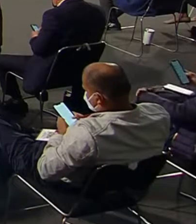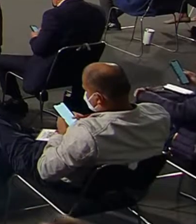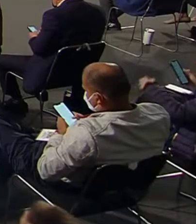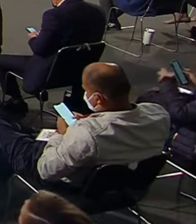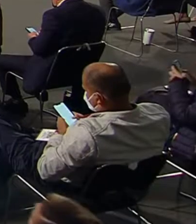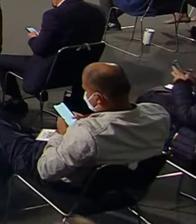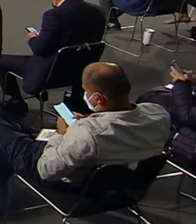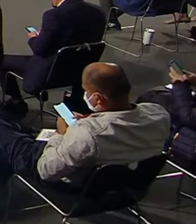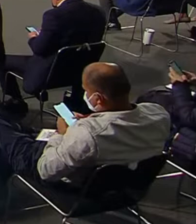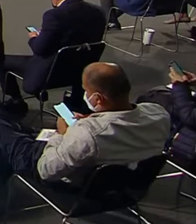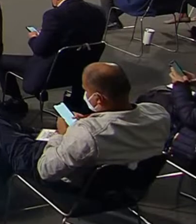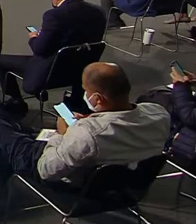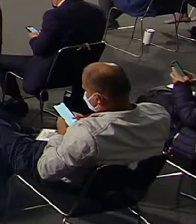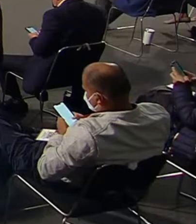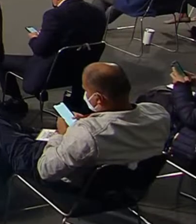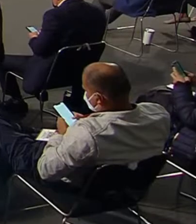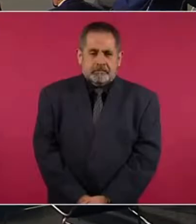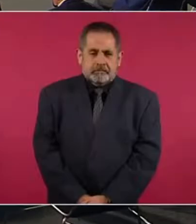Nazar,